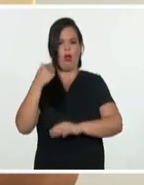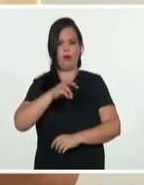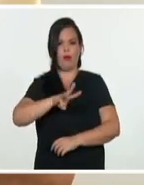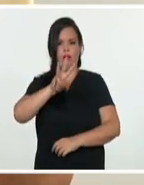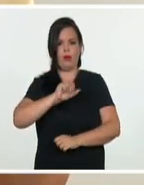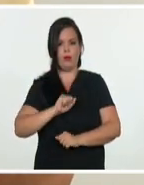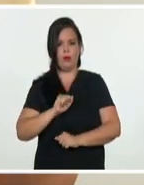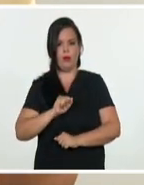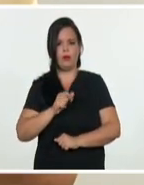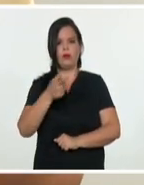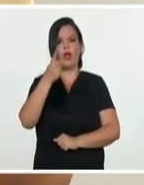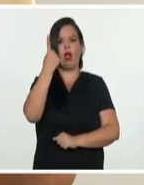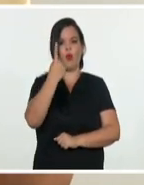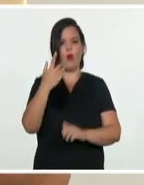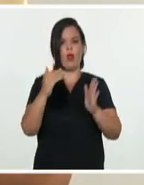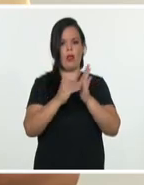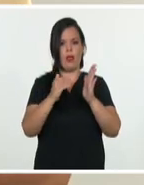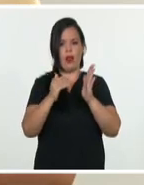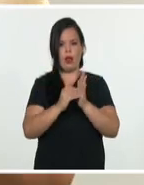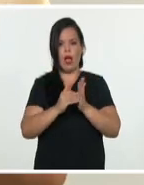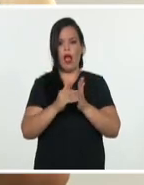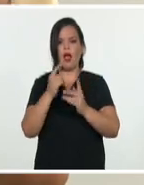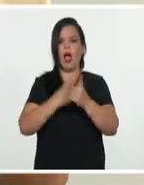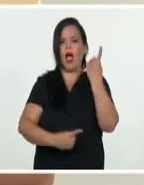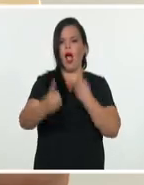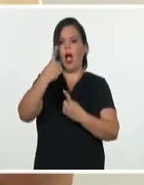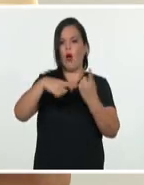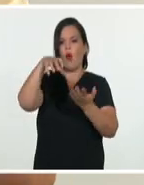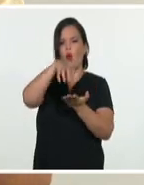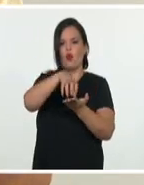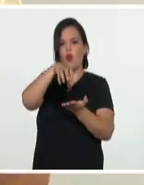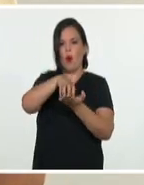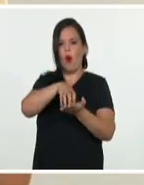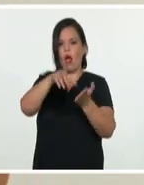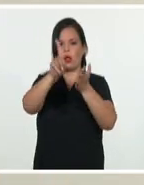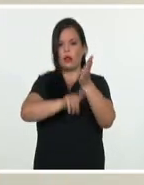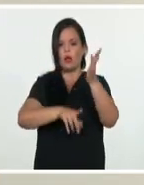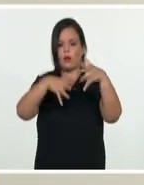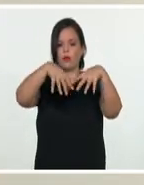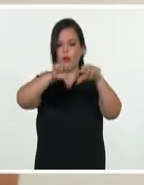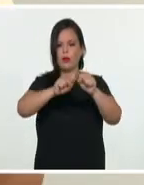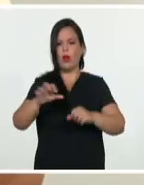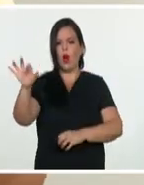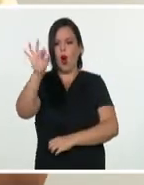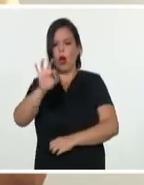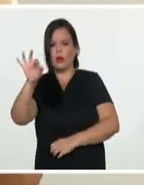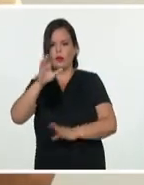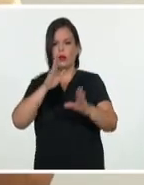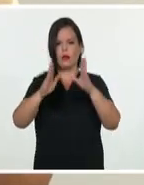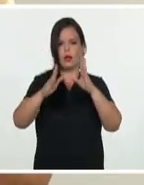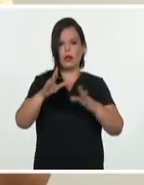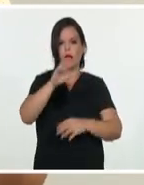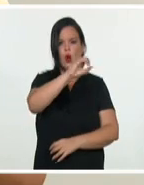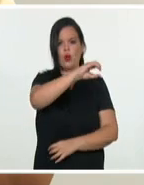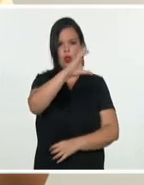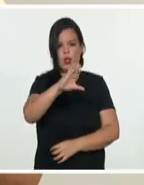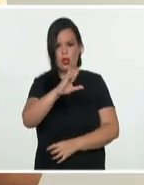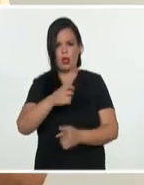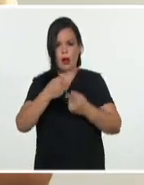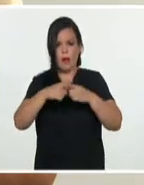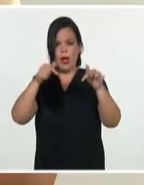mediodía, habían interrupciones en el servicio en Oriente, en el centro y en el occidente del país. En este minuto